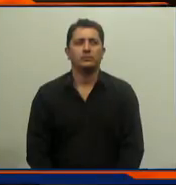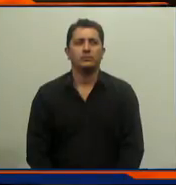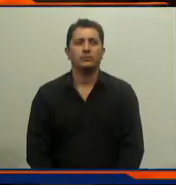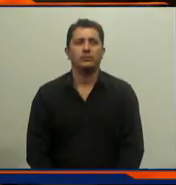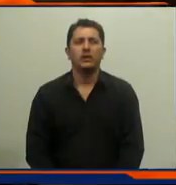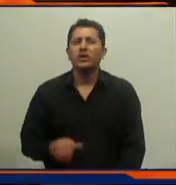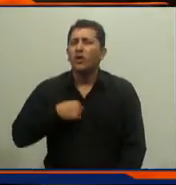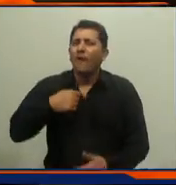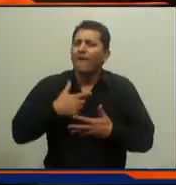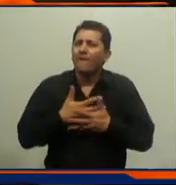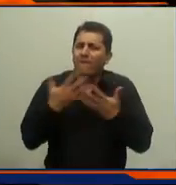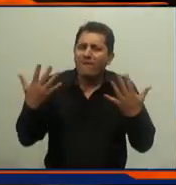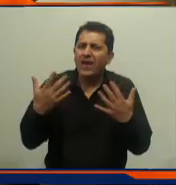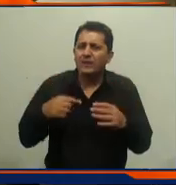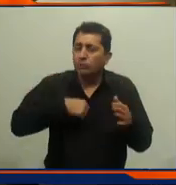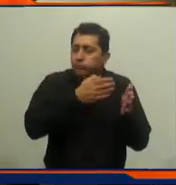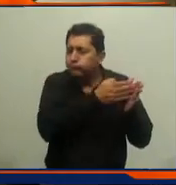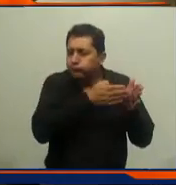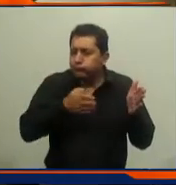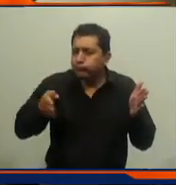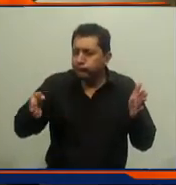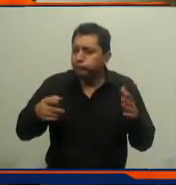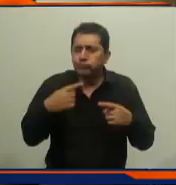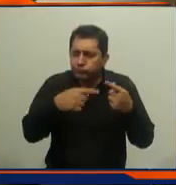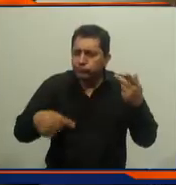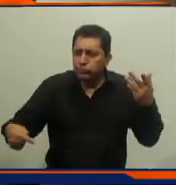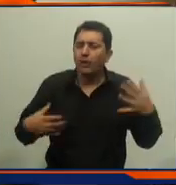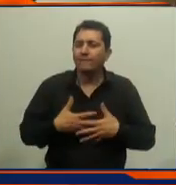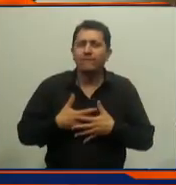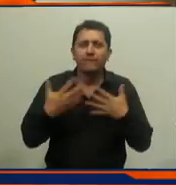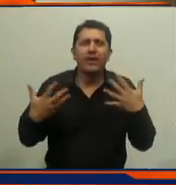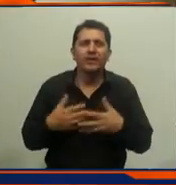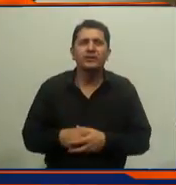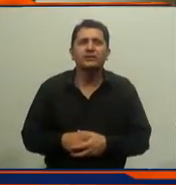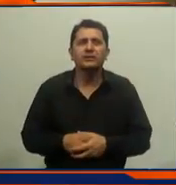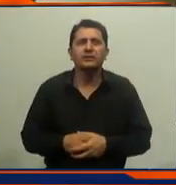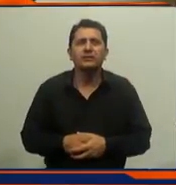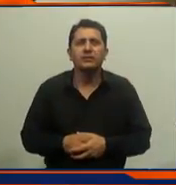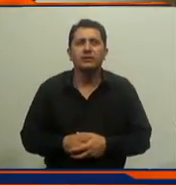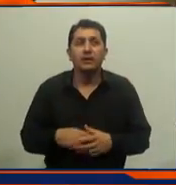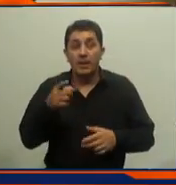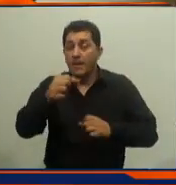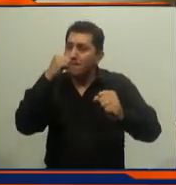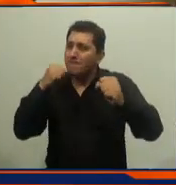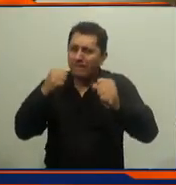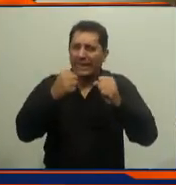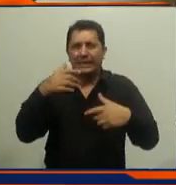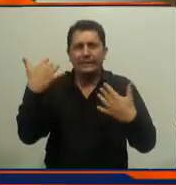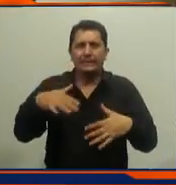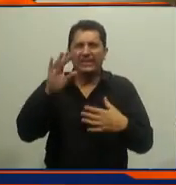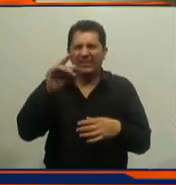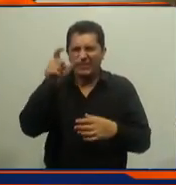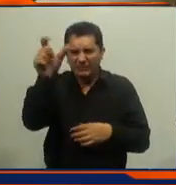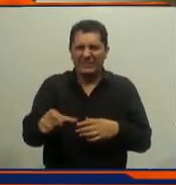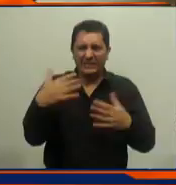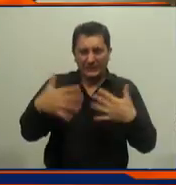estoy muy feliz por lo que al día de hoy se acierto fue una pérdida complicada porque una rival